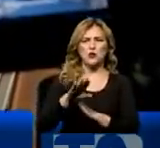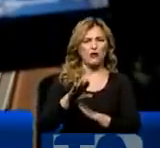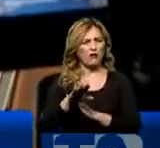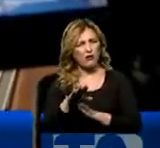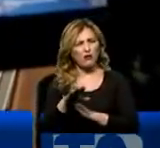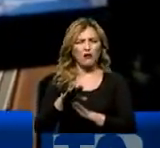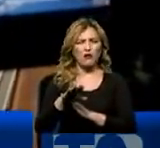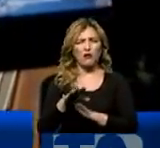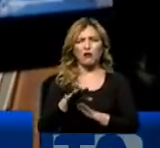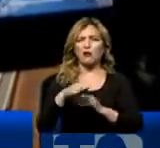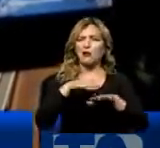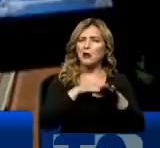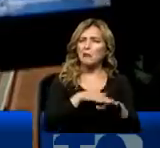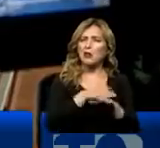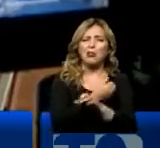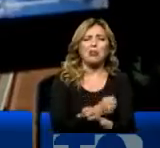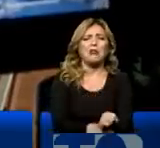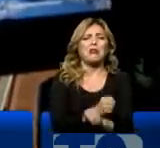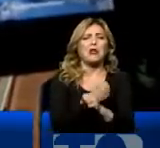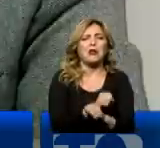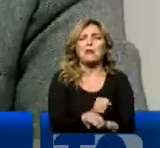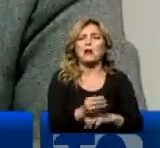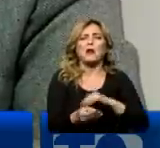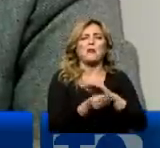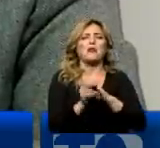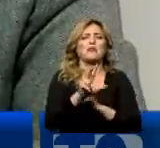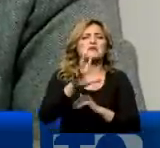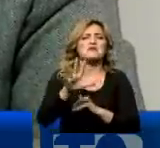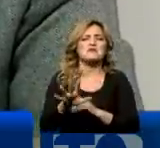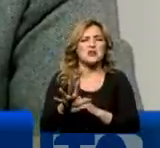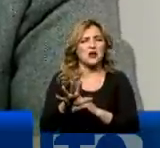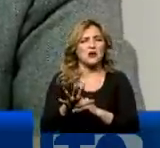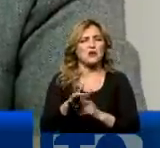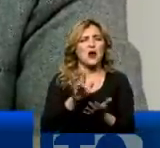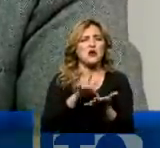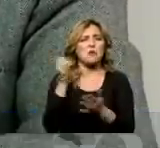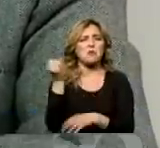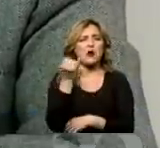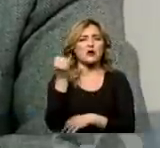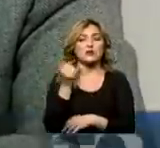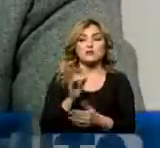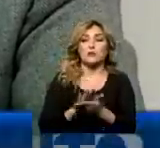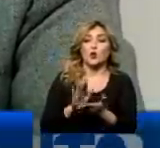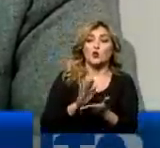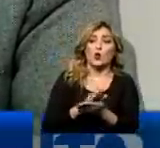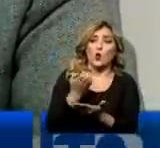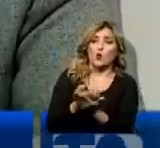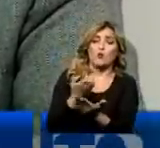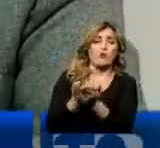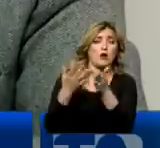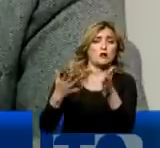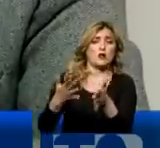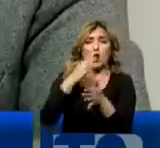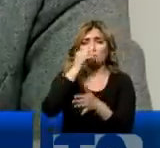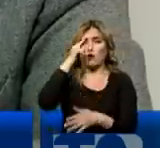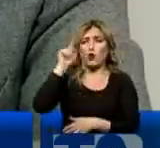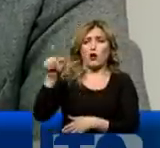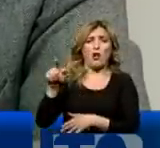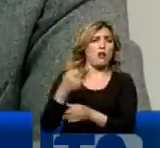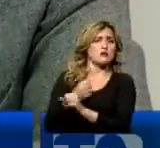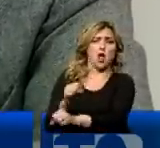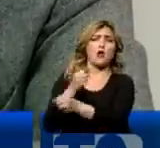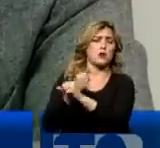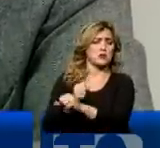al caso Arroz Verde que investiga su consejería. Al tratar de exculpar al economista Correa y el tratar de